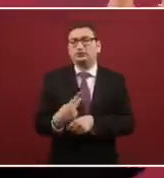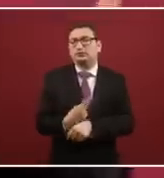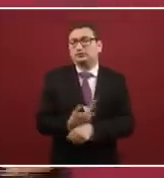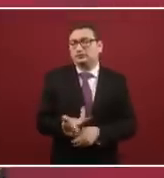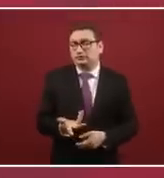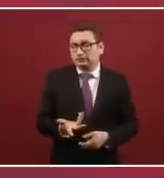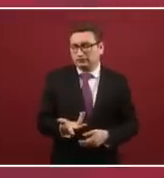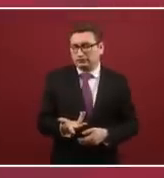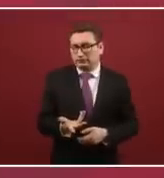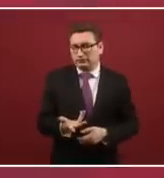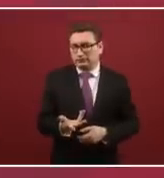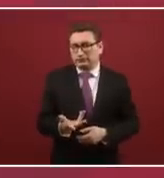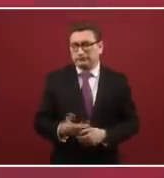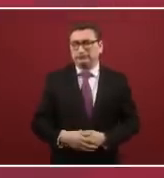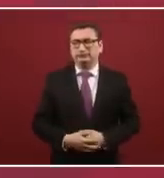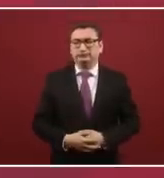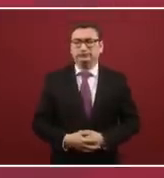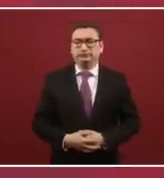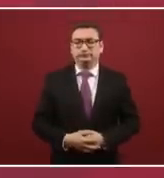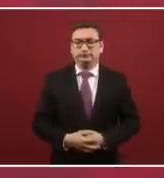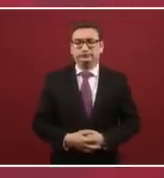toda una